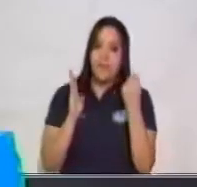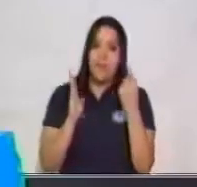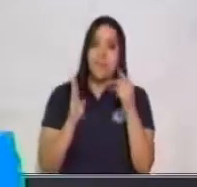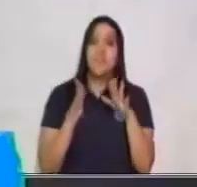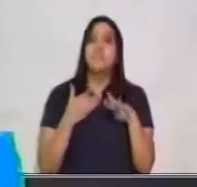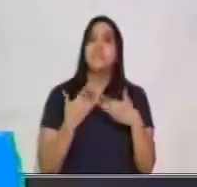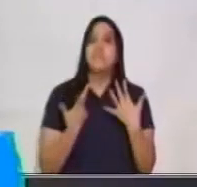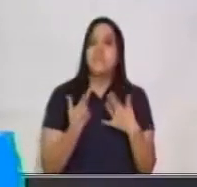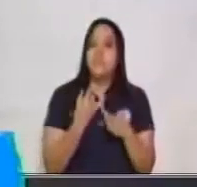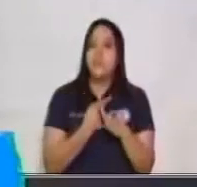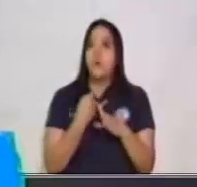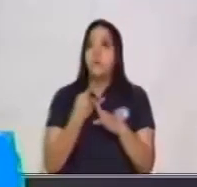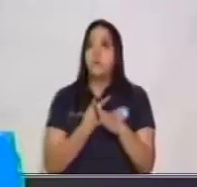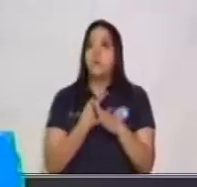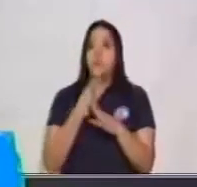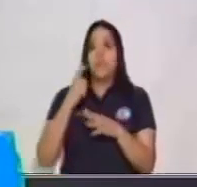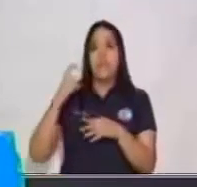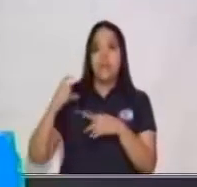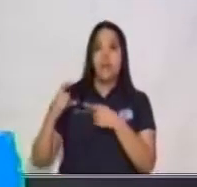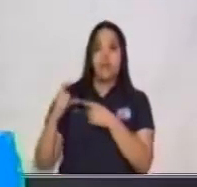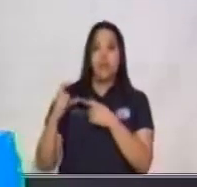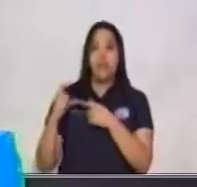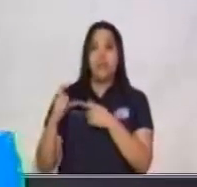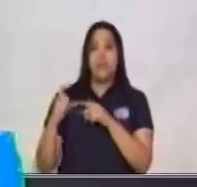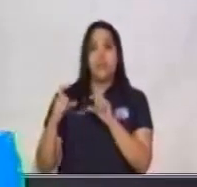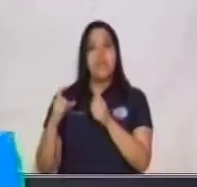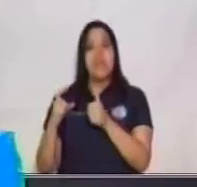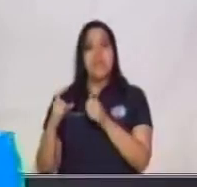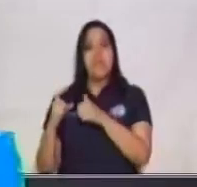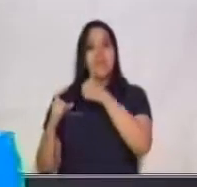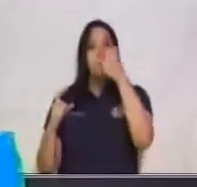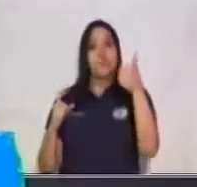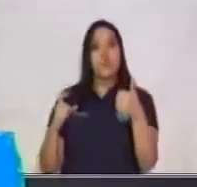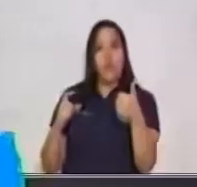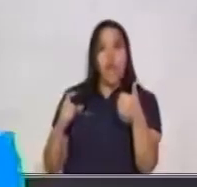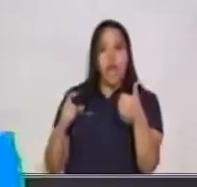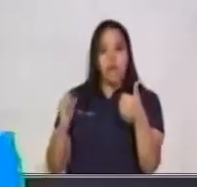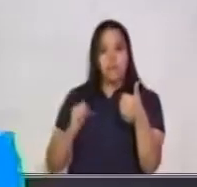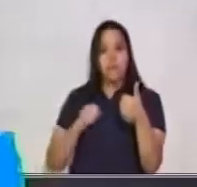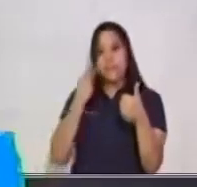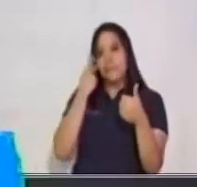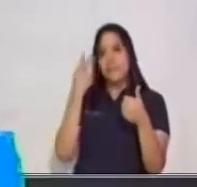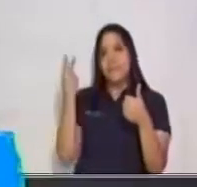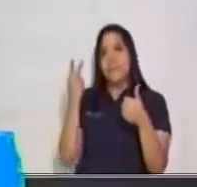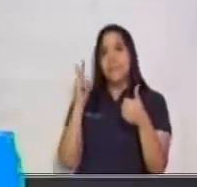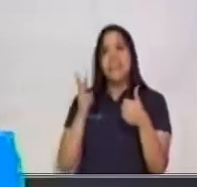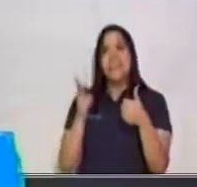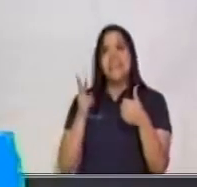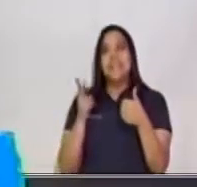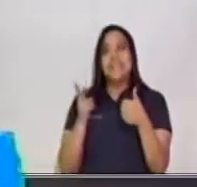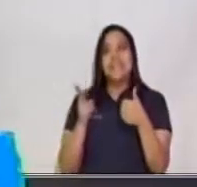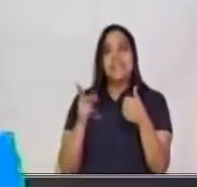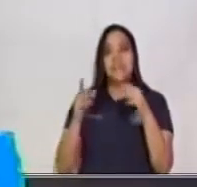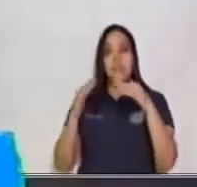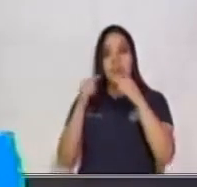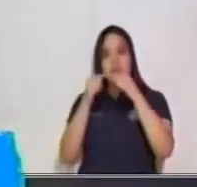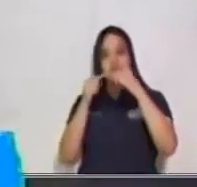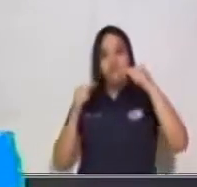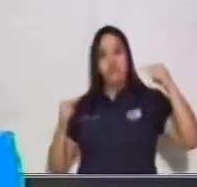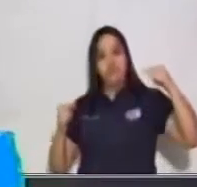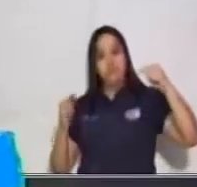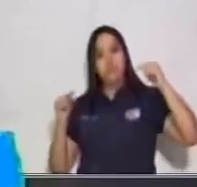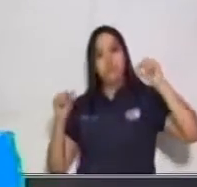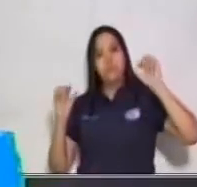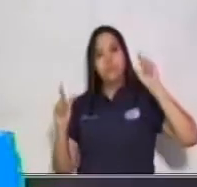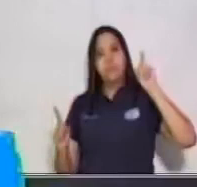eso vamos a utilizar el lado C y el lado A, ¿verdad? Siempre que trabajemos en un vértice, vamos a